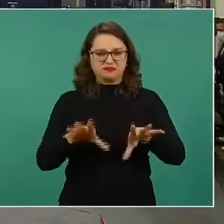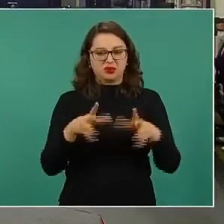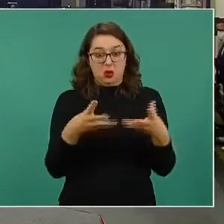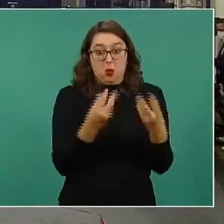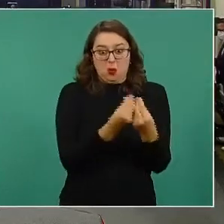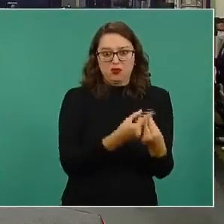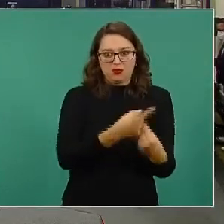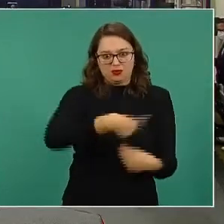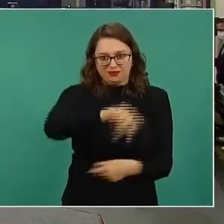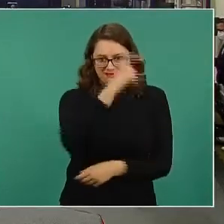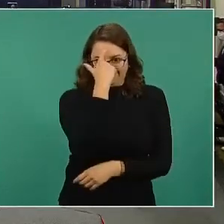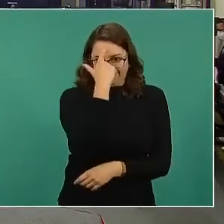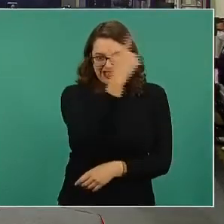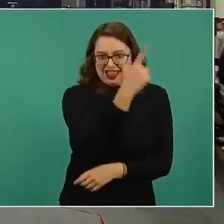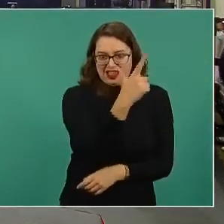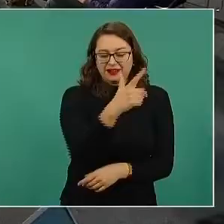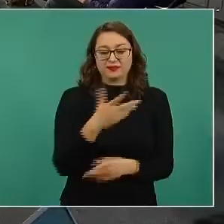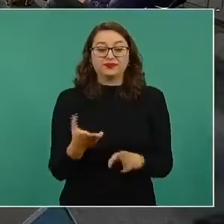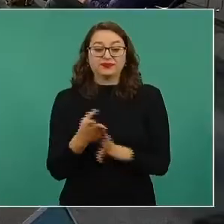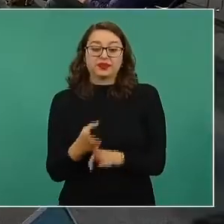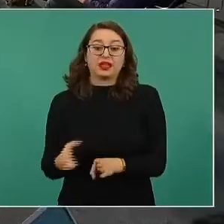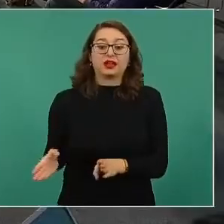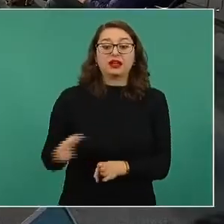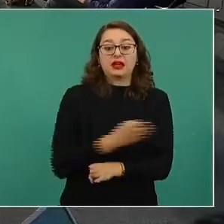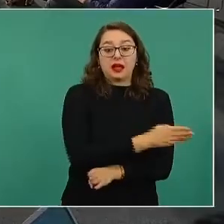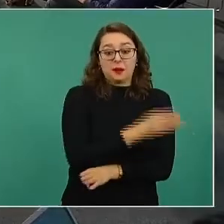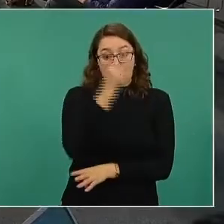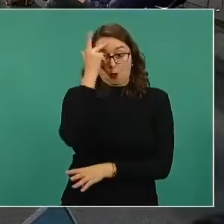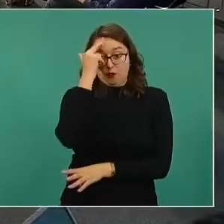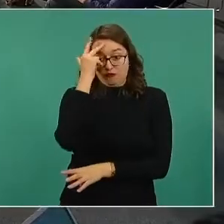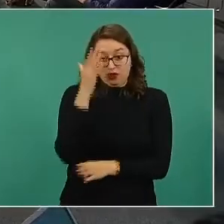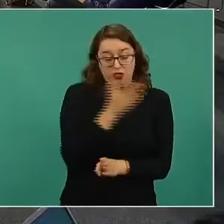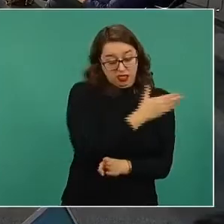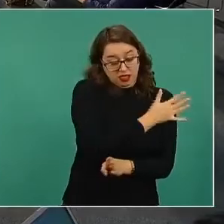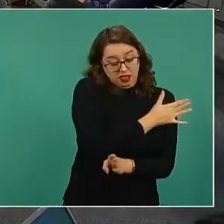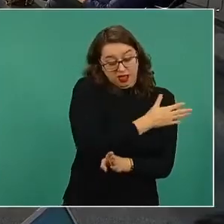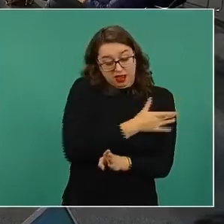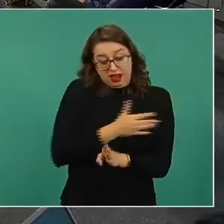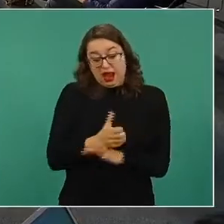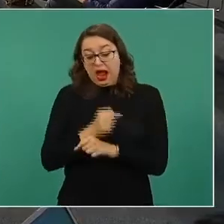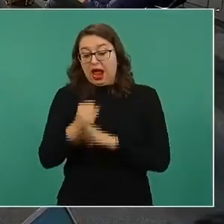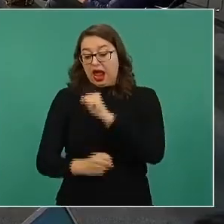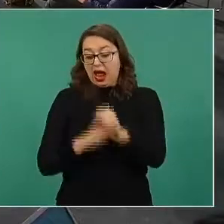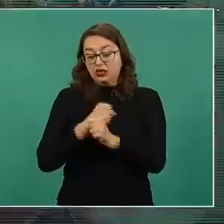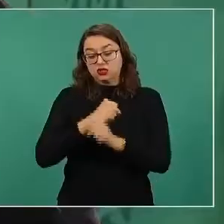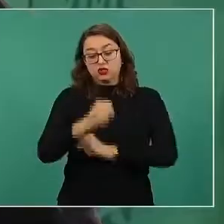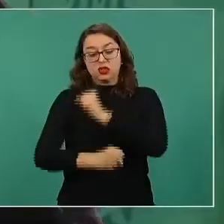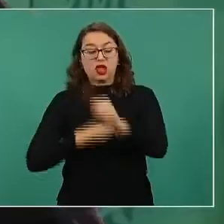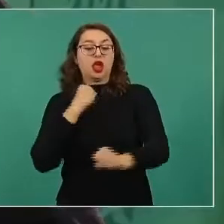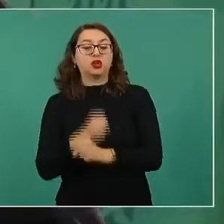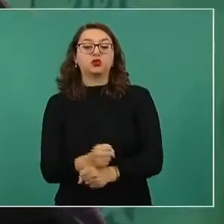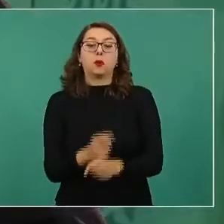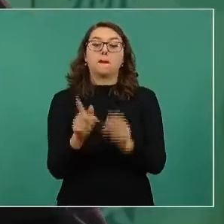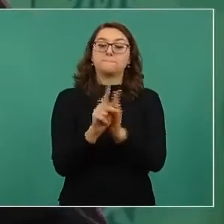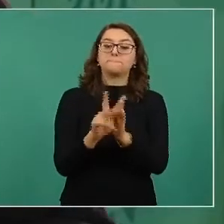que en el periodo de la dictadura se dedicó a